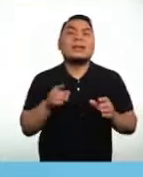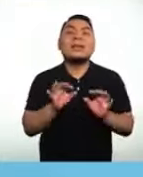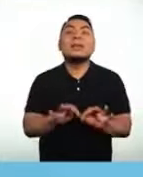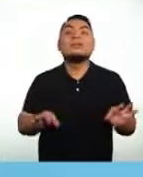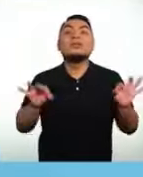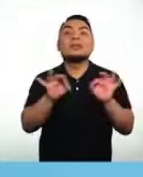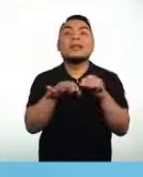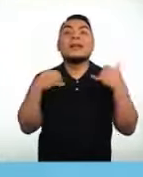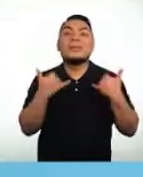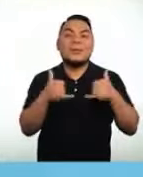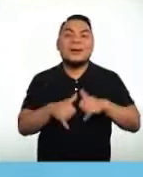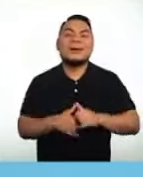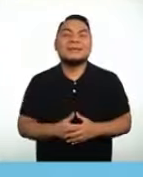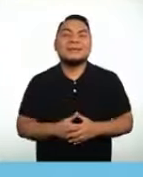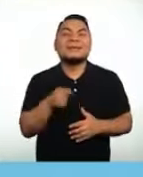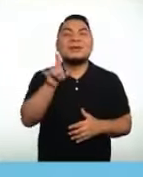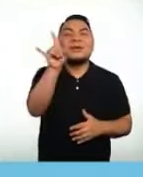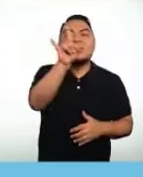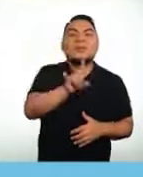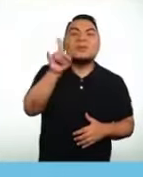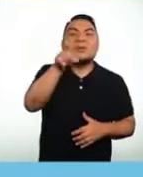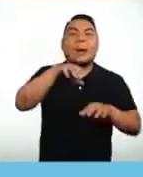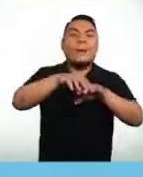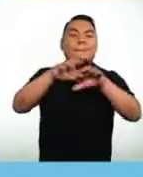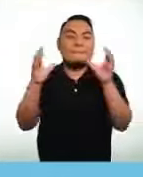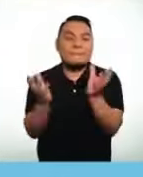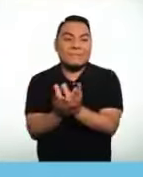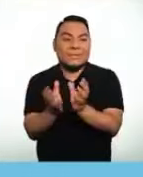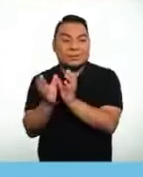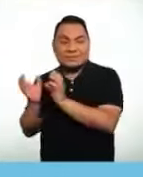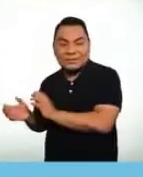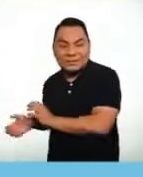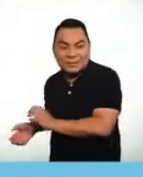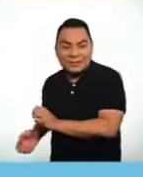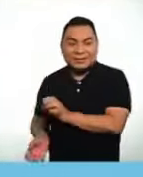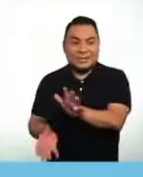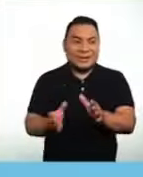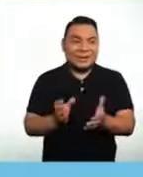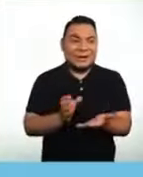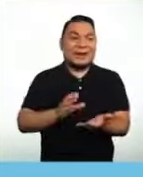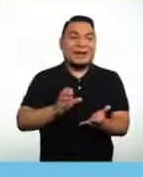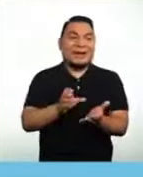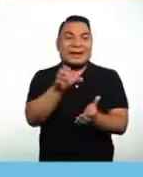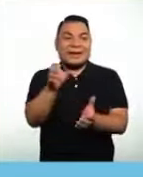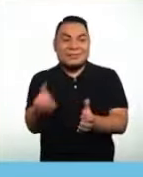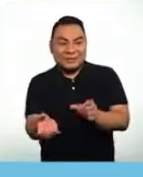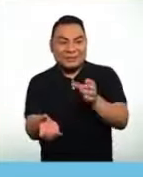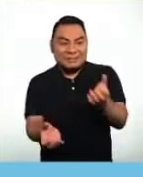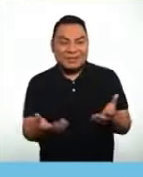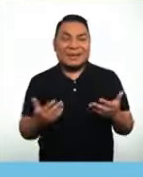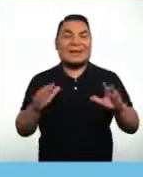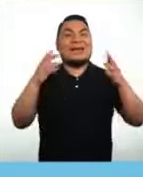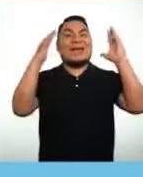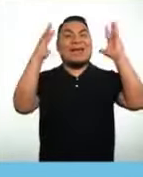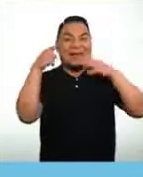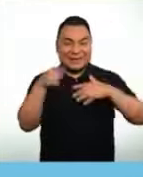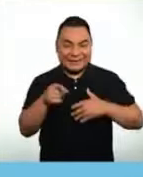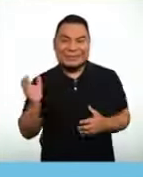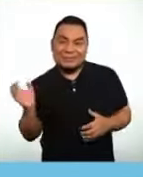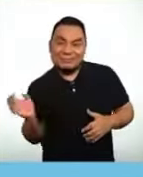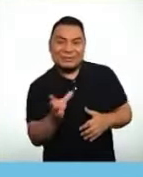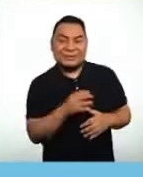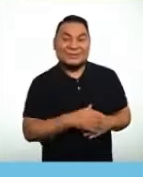importante es jugar. Utilicen una pelota para derribar la mayor cantidad de botellas en